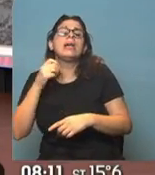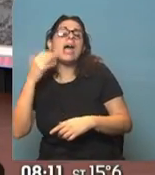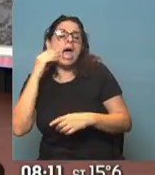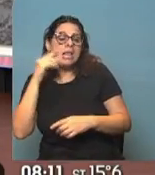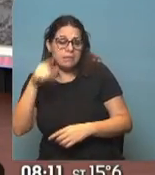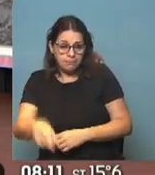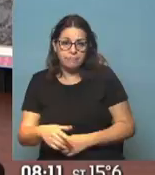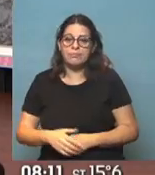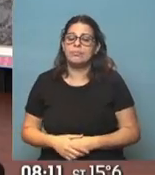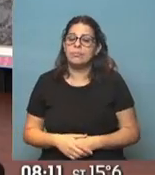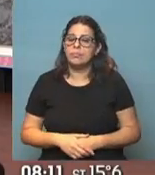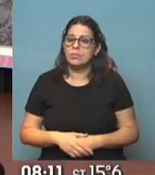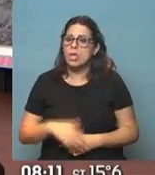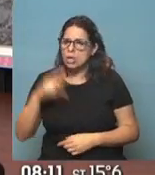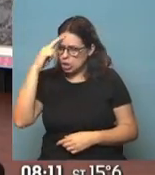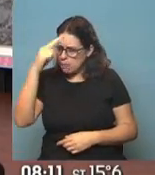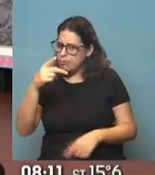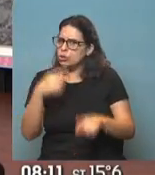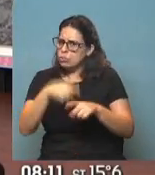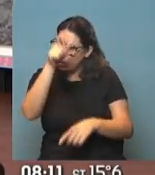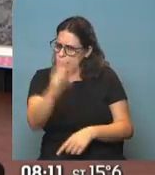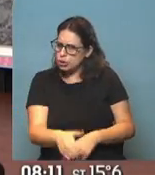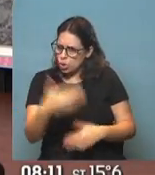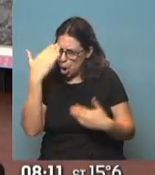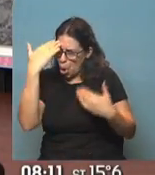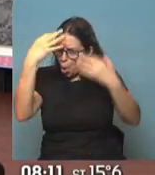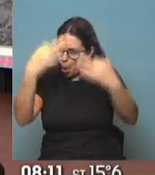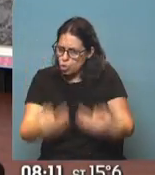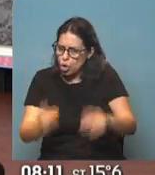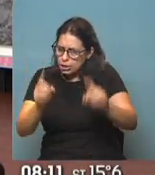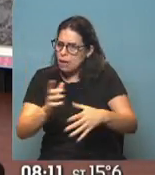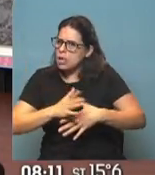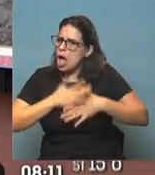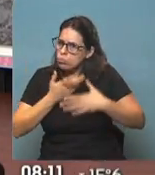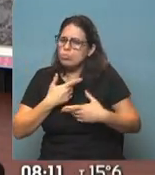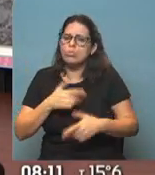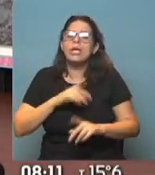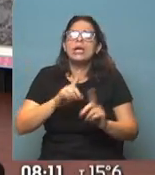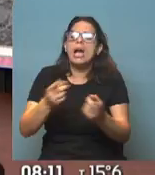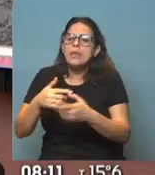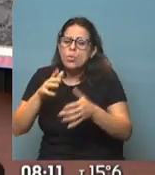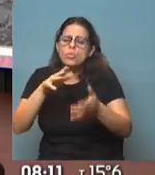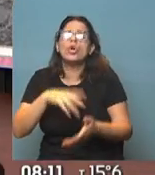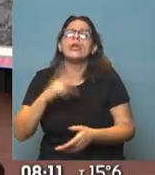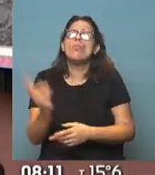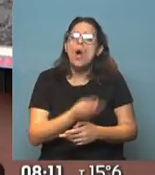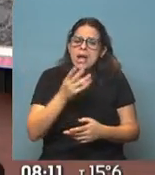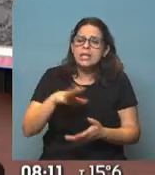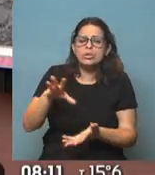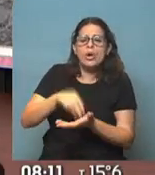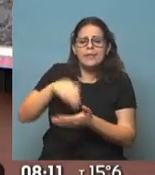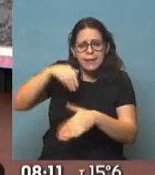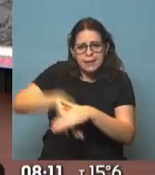con tremendo respeto, con honores, hasta con cariño, tomó cada uno de esos cuerpos y los enterró, de manera que fuera